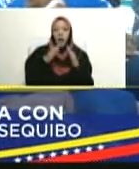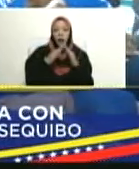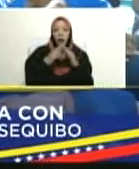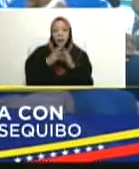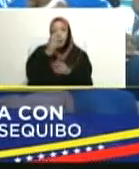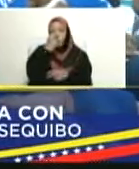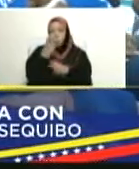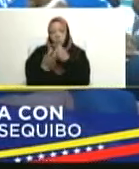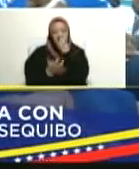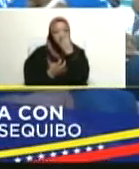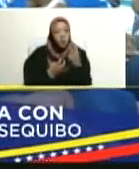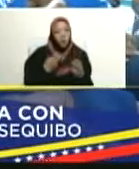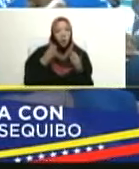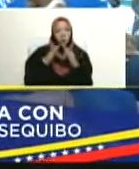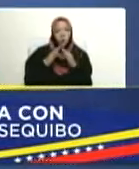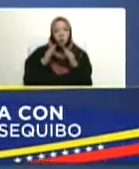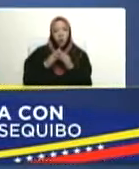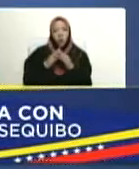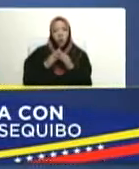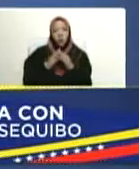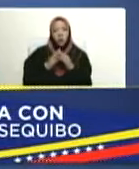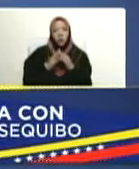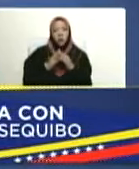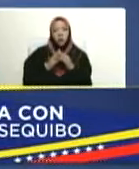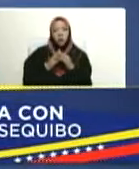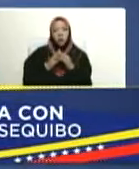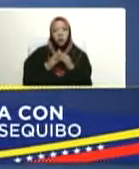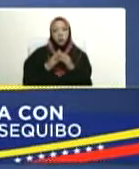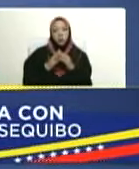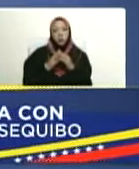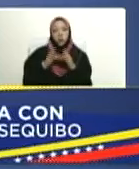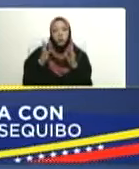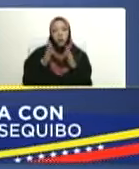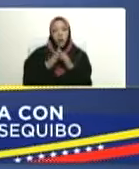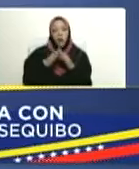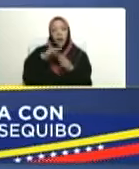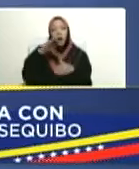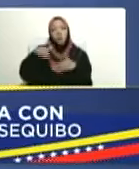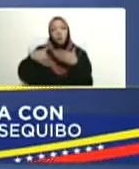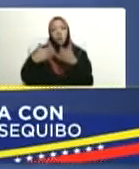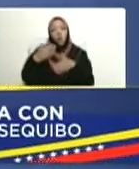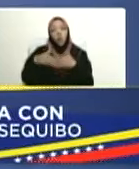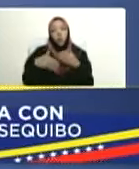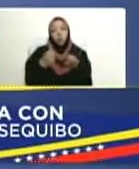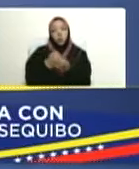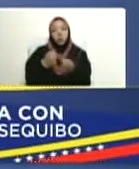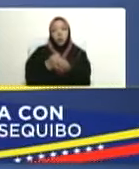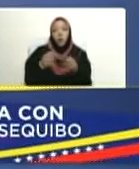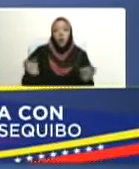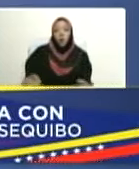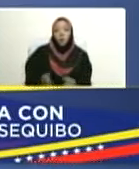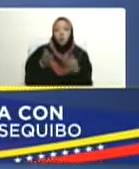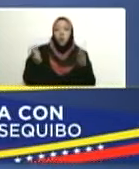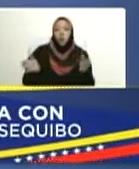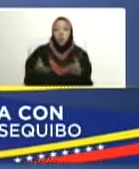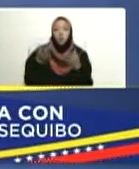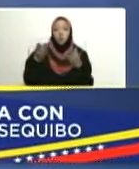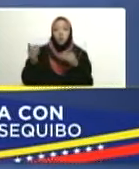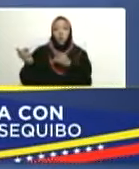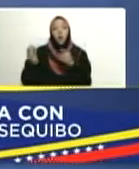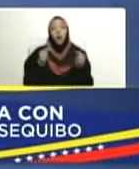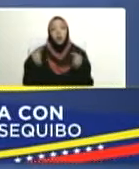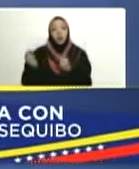casa, cara por cara, caso por caso, a motivar, a